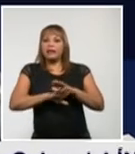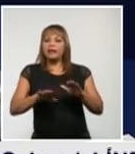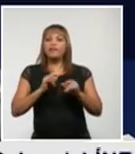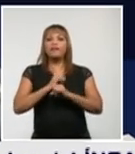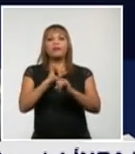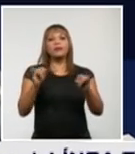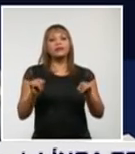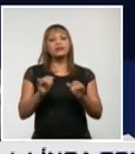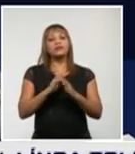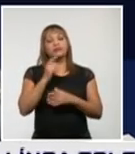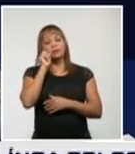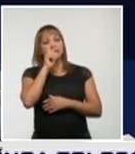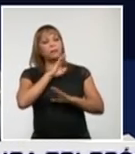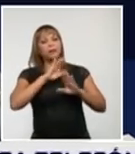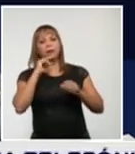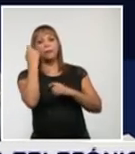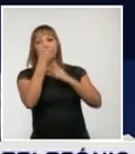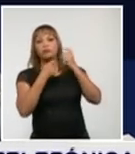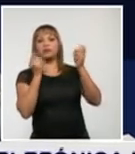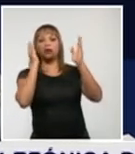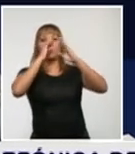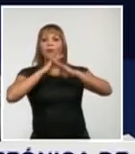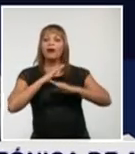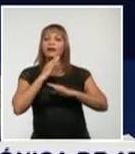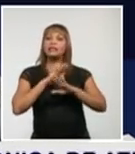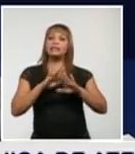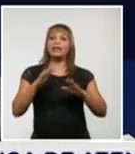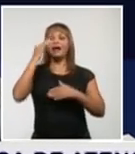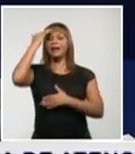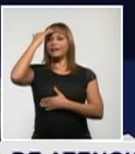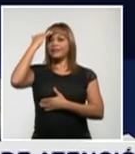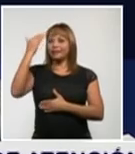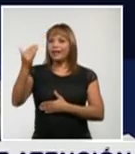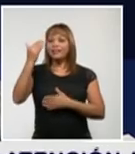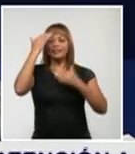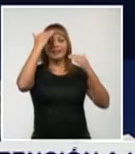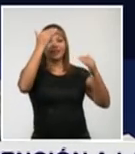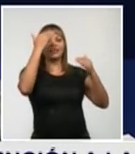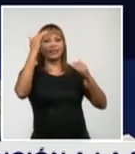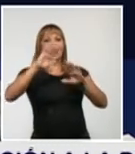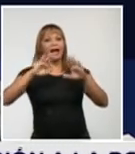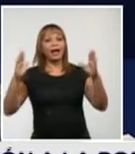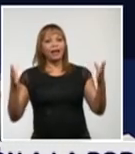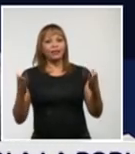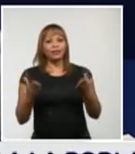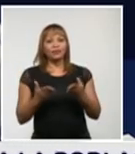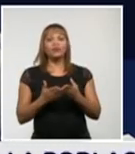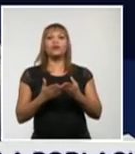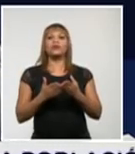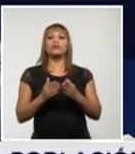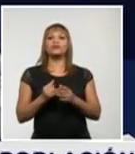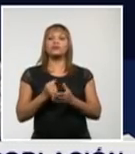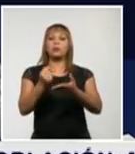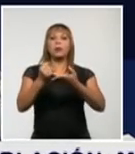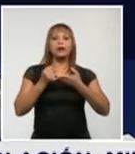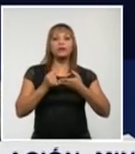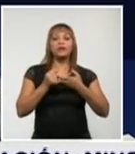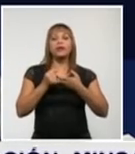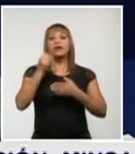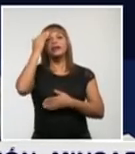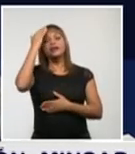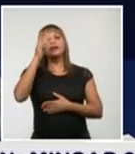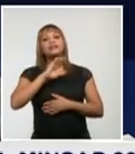también hemos terminado, doctor. Bueno, si no tenemos más nada, muchas gracias. Gracias a todos los que han hecho posible esta transmisión y gracias a todas las